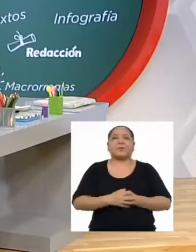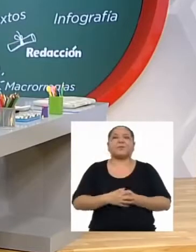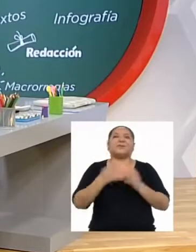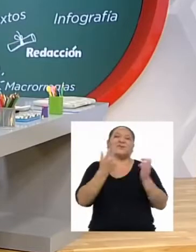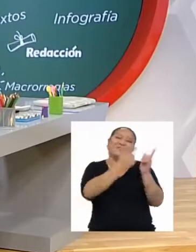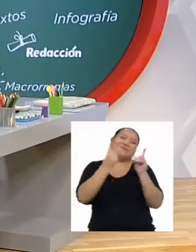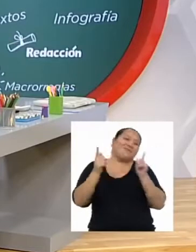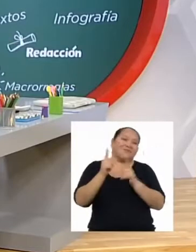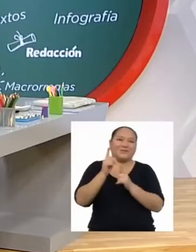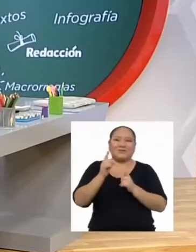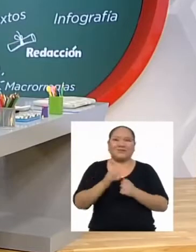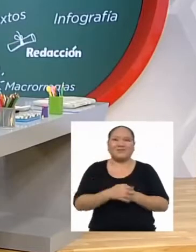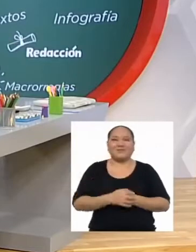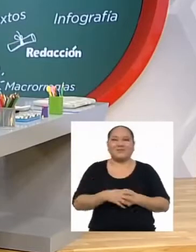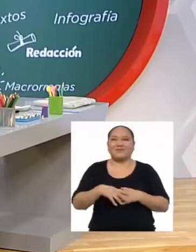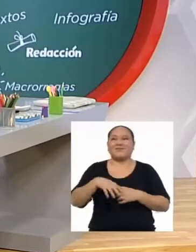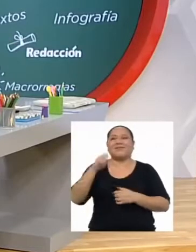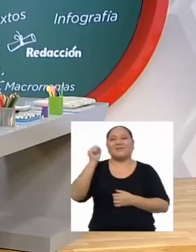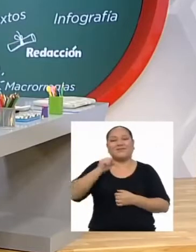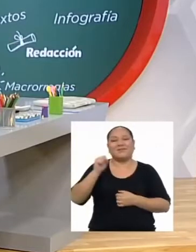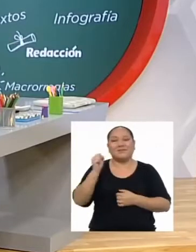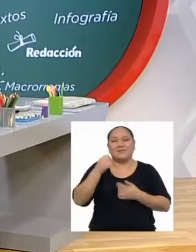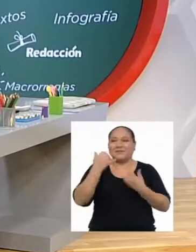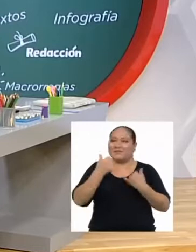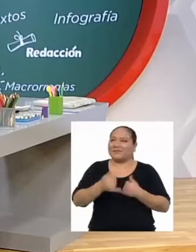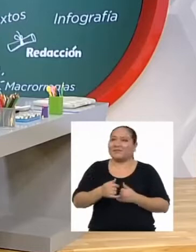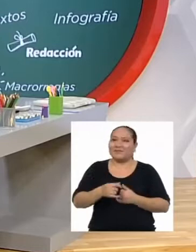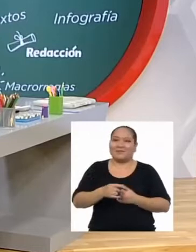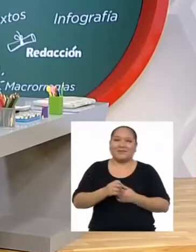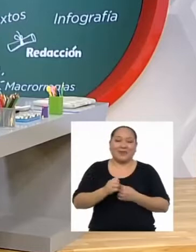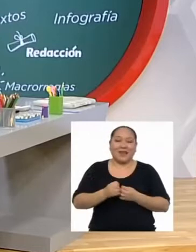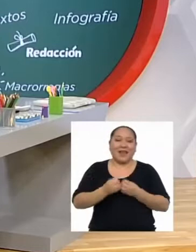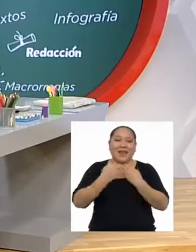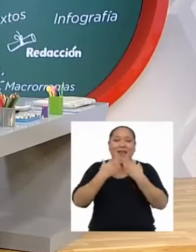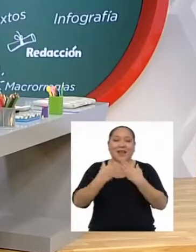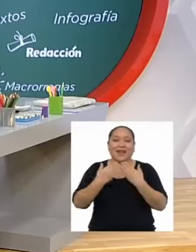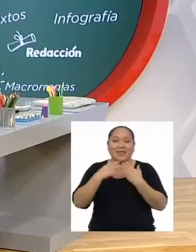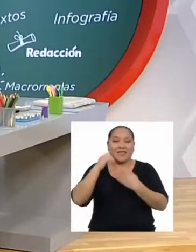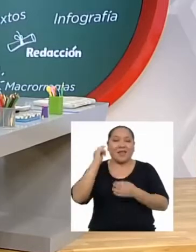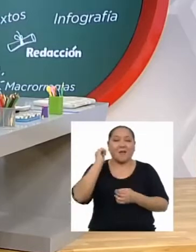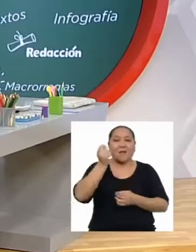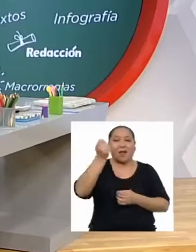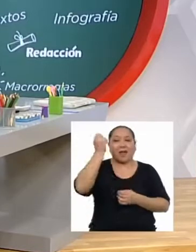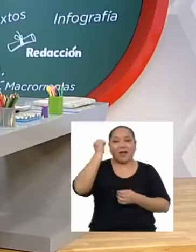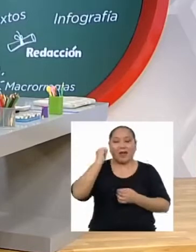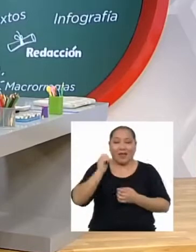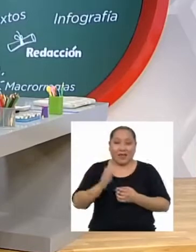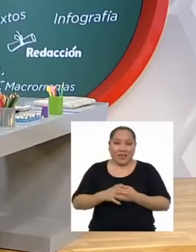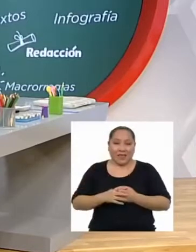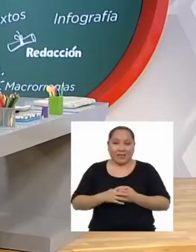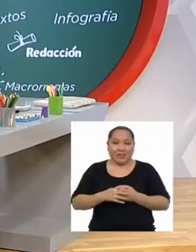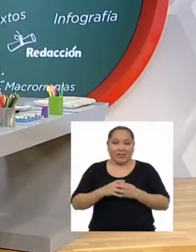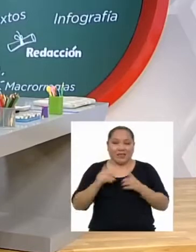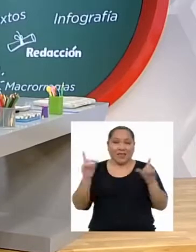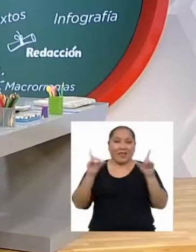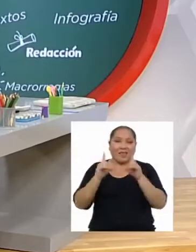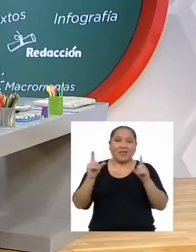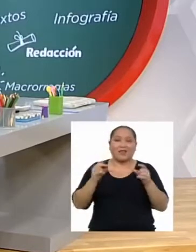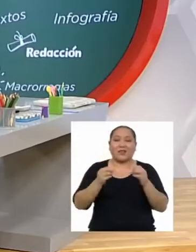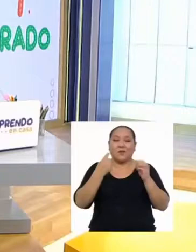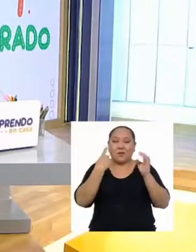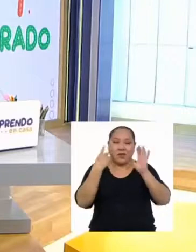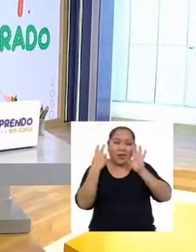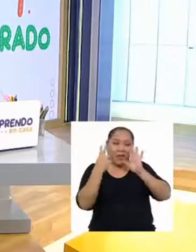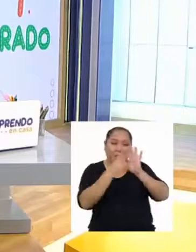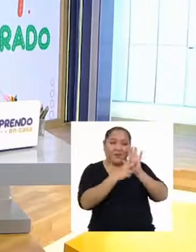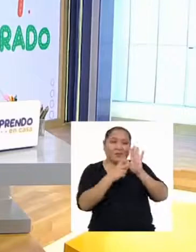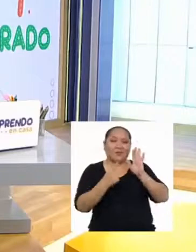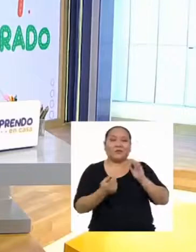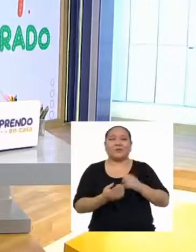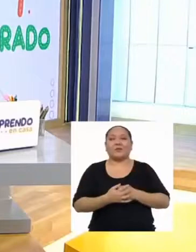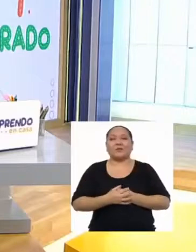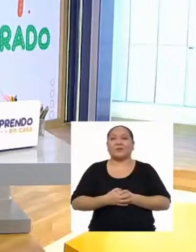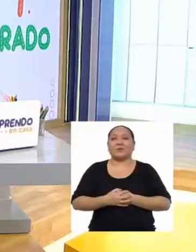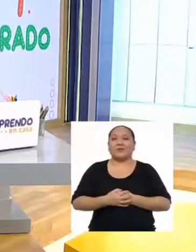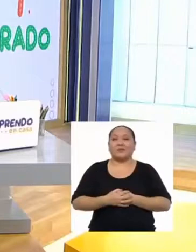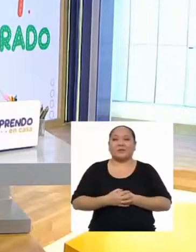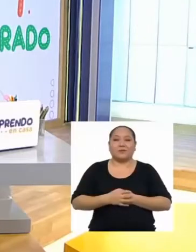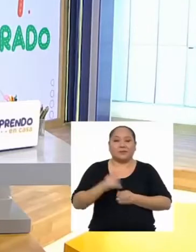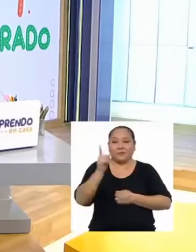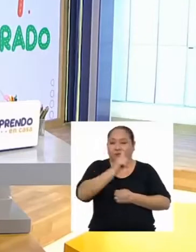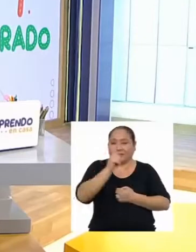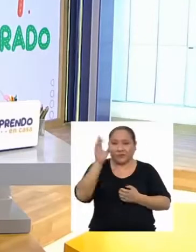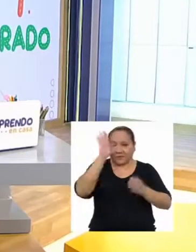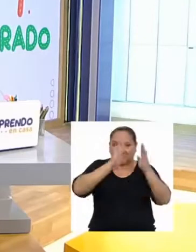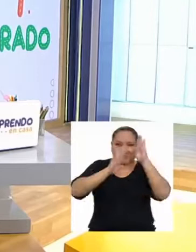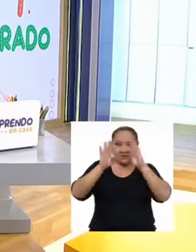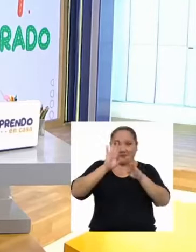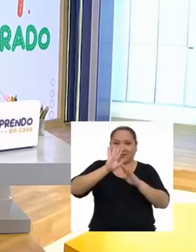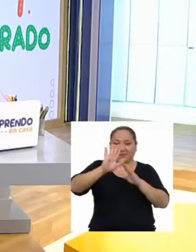¡Listo! Ahora sí, gracias a la magia de la televisión, veamos cómo me quedó. No se preocupen en